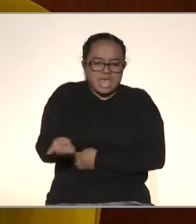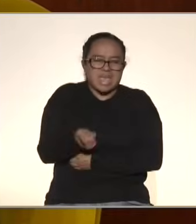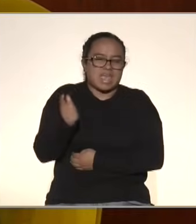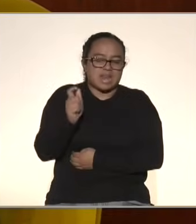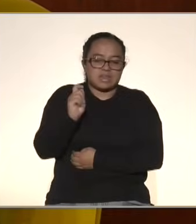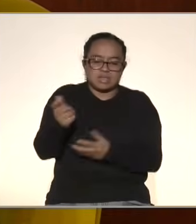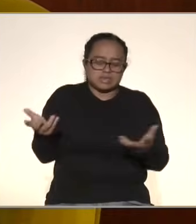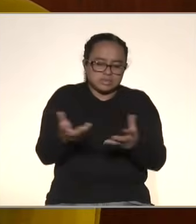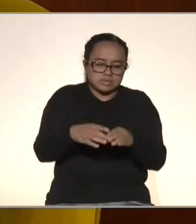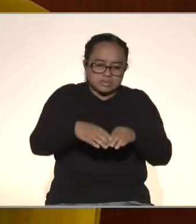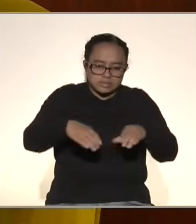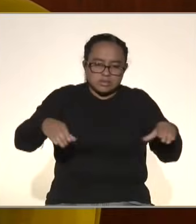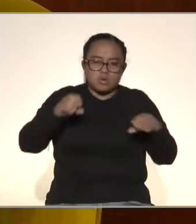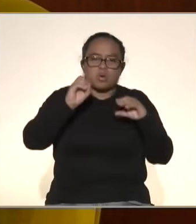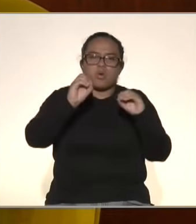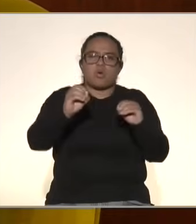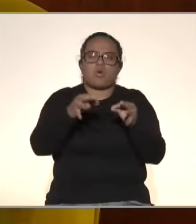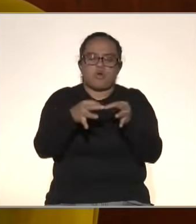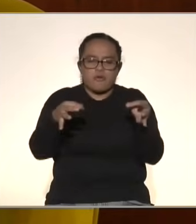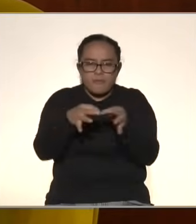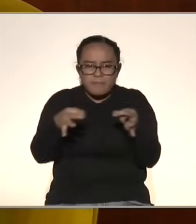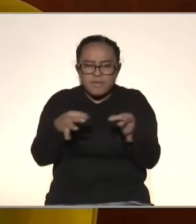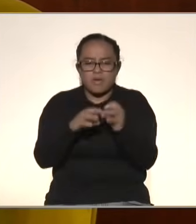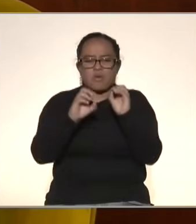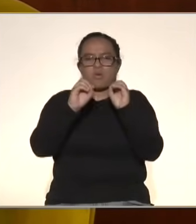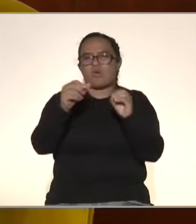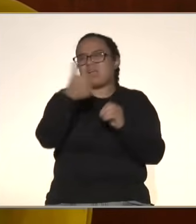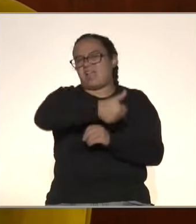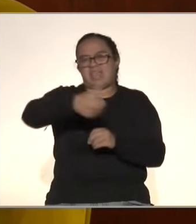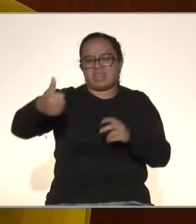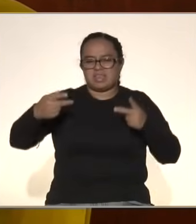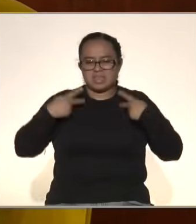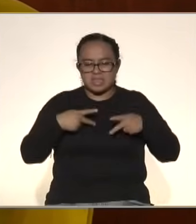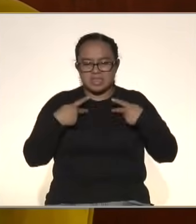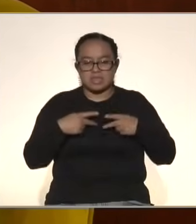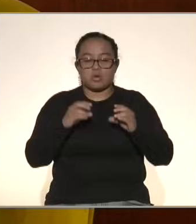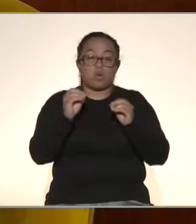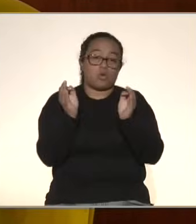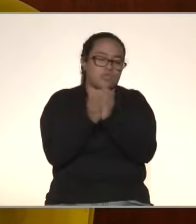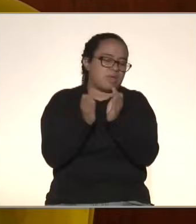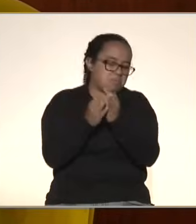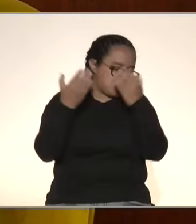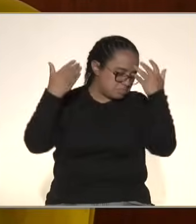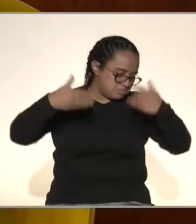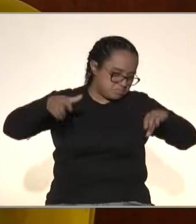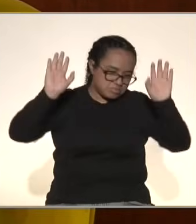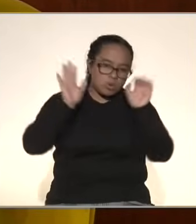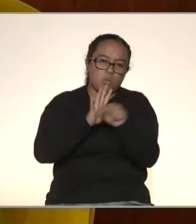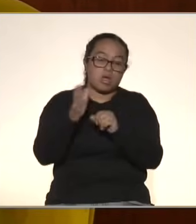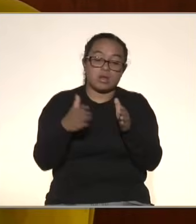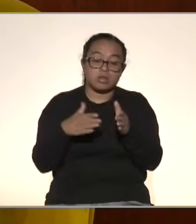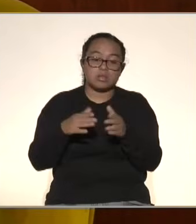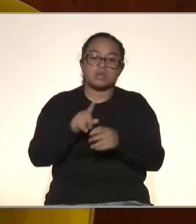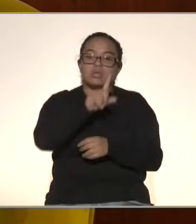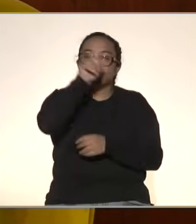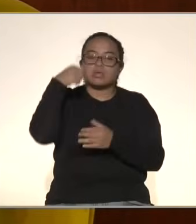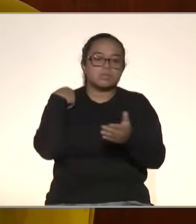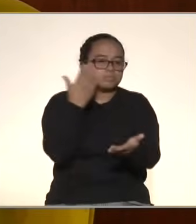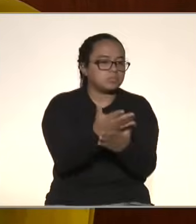cerdo que hacen, o los romeritos, o el bacalao, no, que cada quien, ¿no? Comamos los tamales deliciosos, en fin. Y llego y no